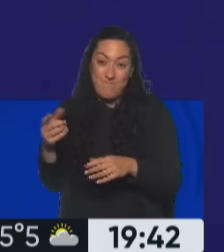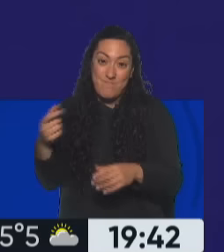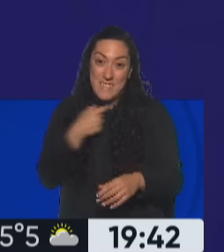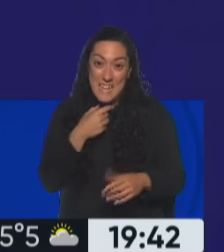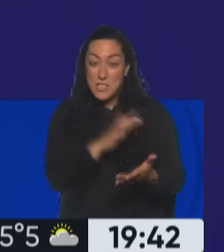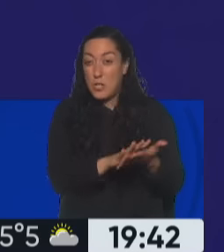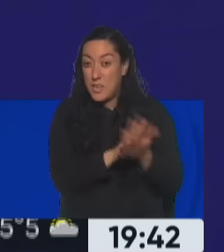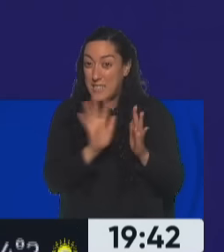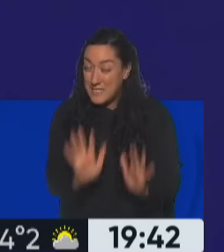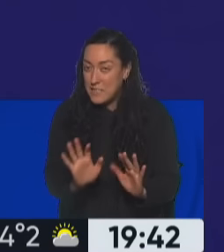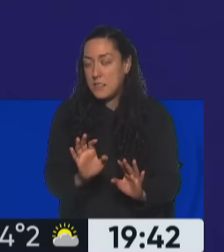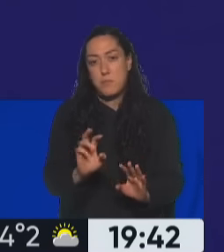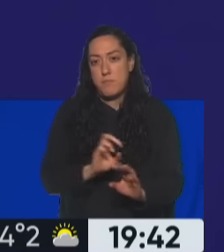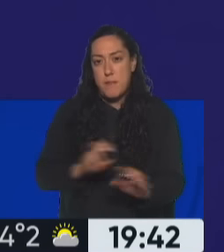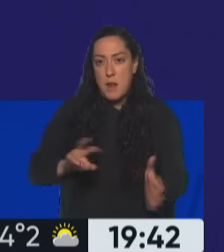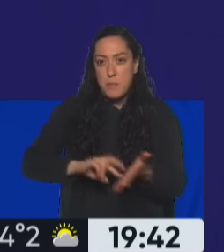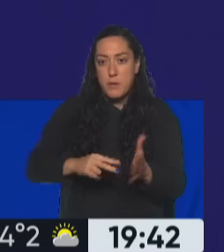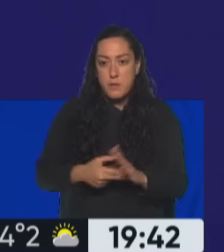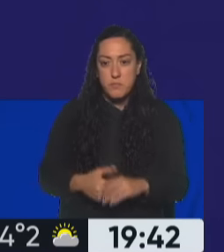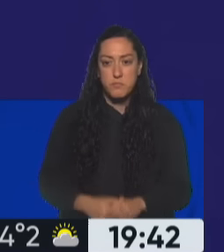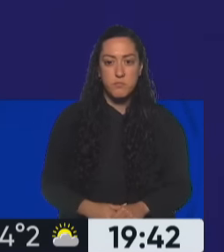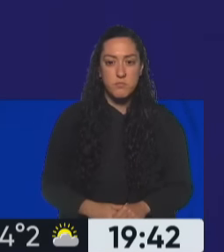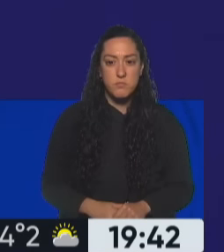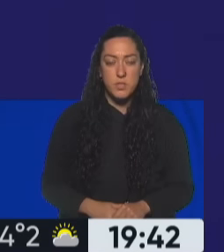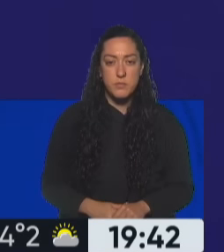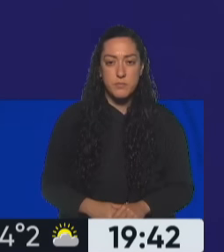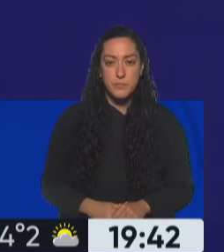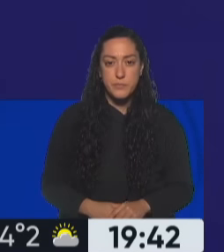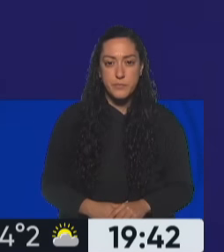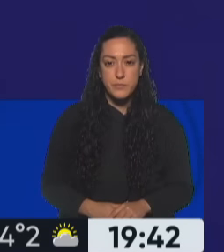uno de los libros de von Bawerk, el que es